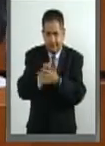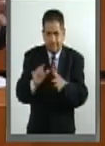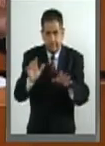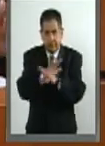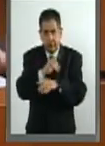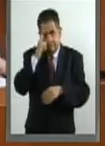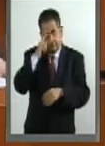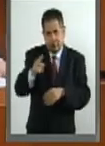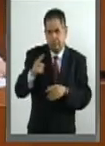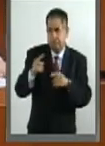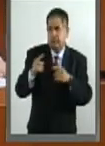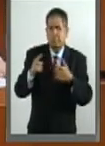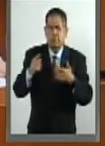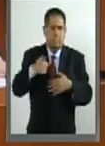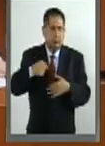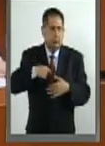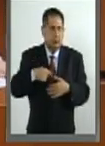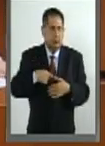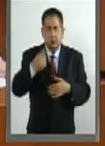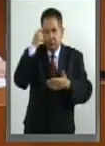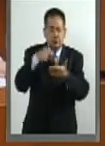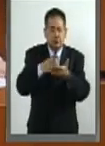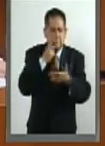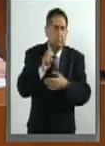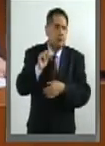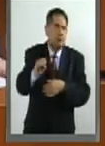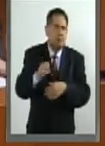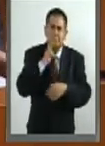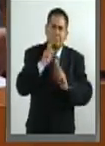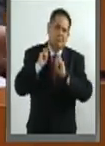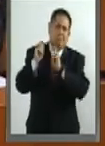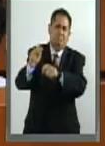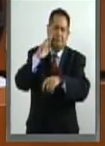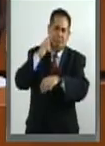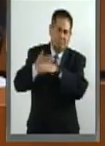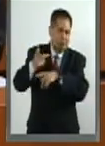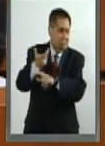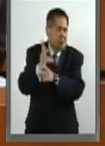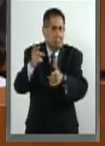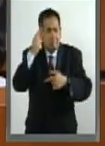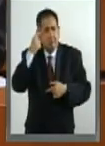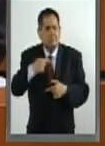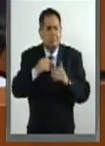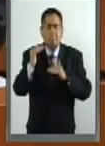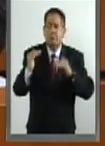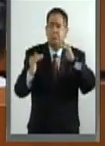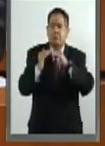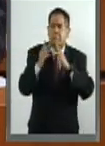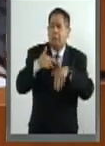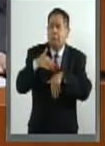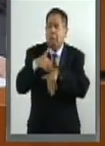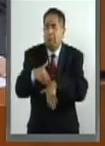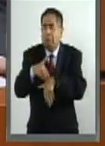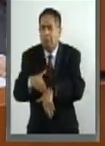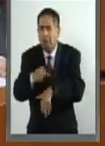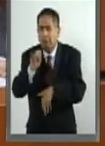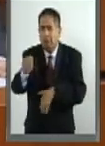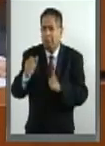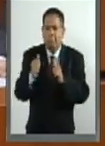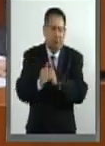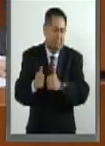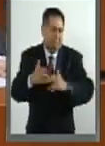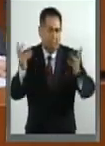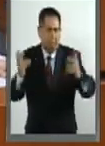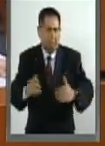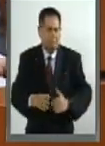que no tengamos esta facultad tan molesta de ratificar, porque no somos contrapeso, sino somos más bien una comparsa en nuestra